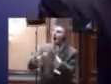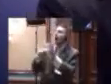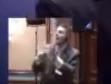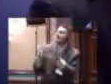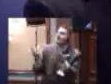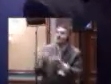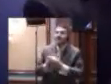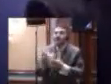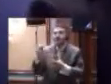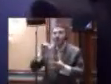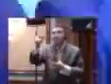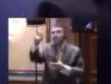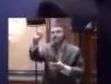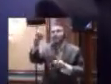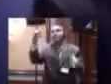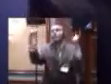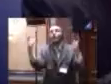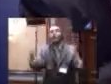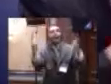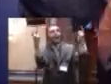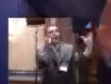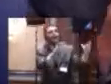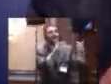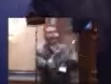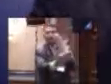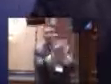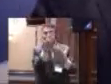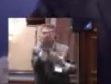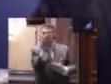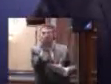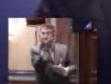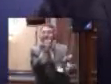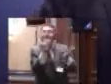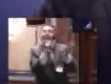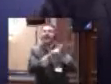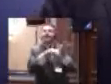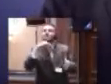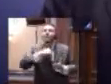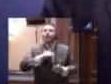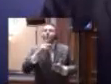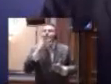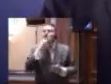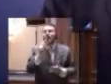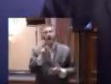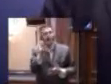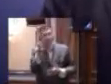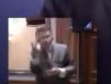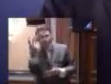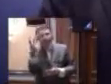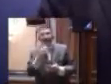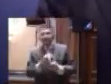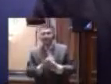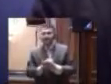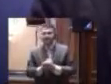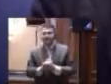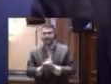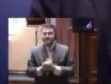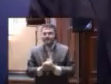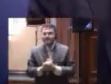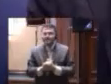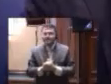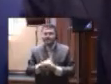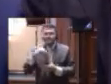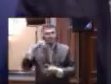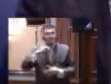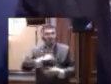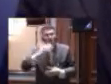la sociología o lo que sabíamos de los referentes históricos. El gran reto, creo